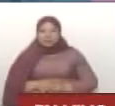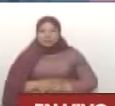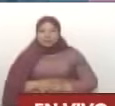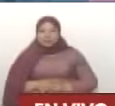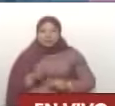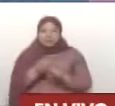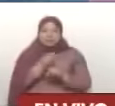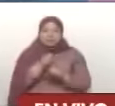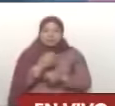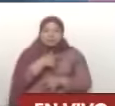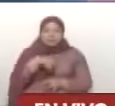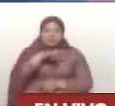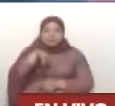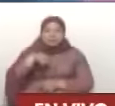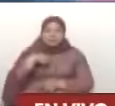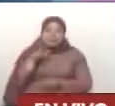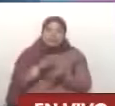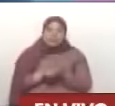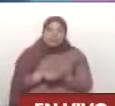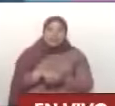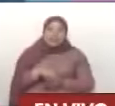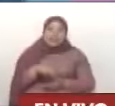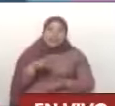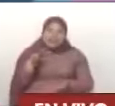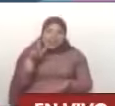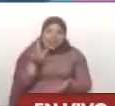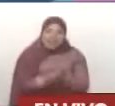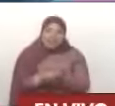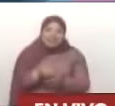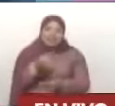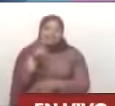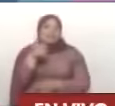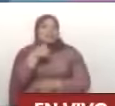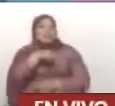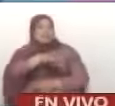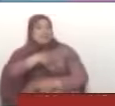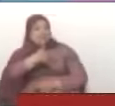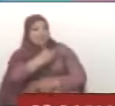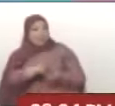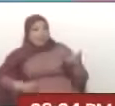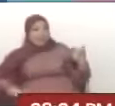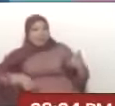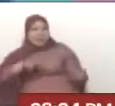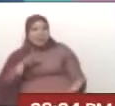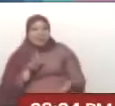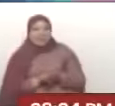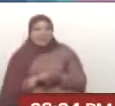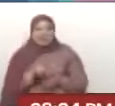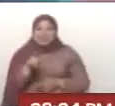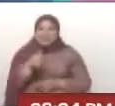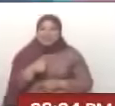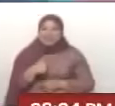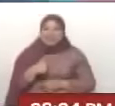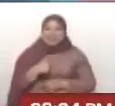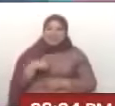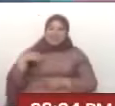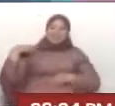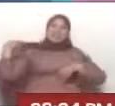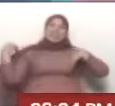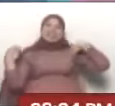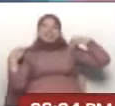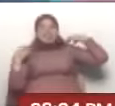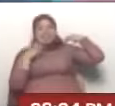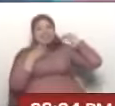usted está aprobando. Ajá. Ajá. Está aprobadón. Ajá, usted está aprobadón hoy.